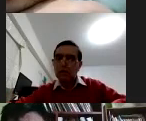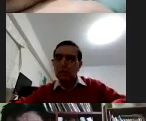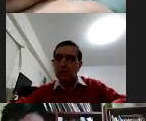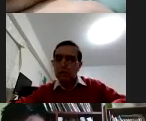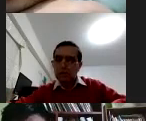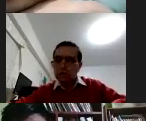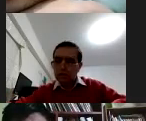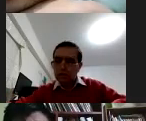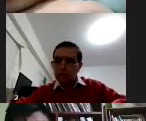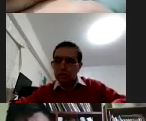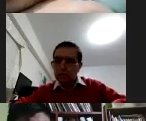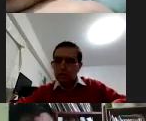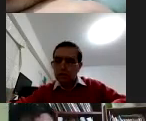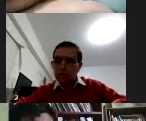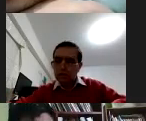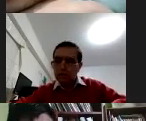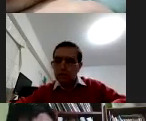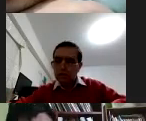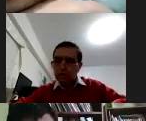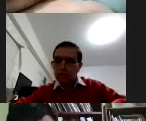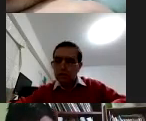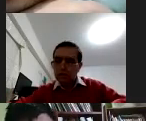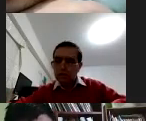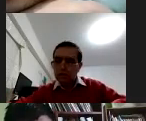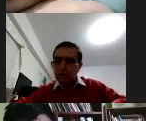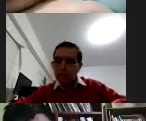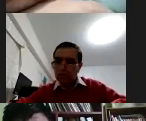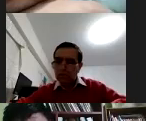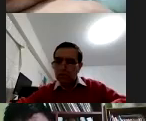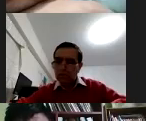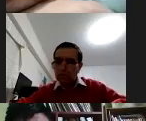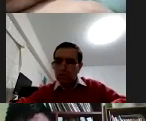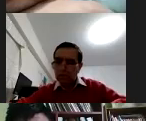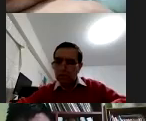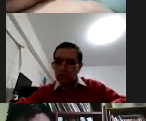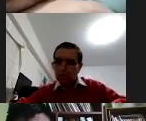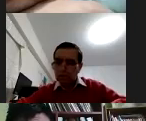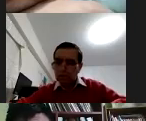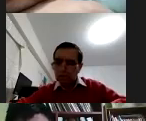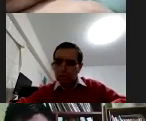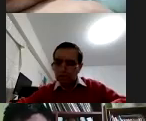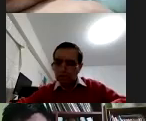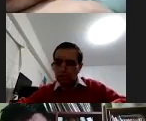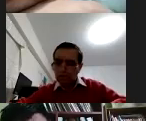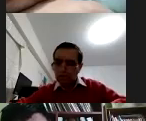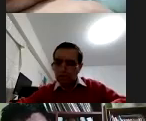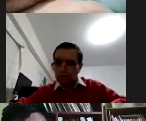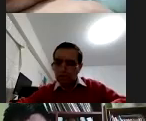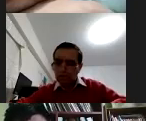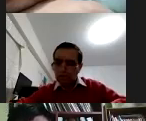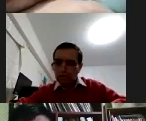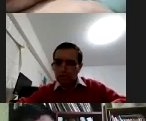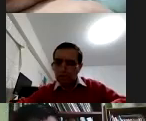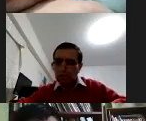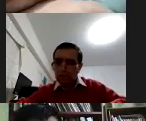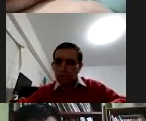hipertensión pulmonar grave, alteraciones cognitivas psiquiátricas también, ¿no? Lamentablemente no se puede trabajar con pacientes de esta índole, pacientes